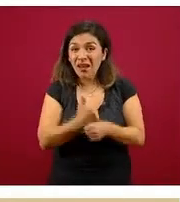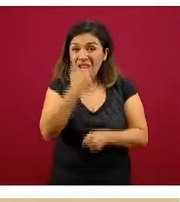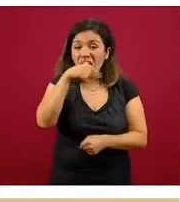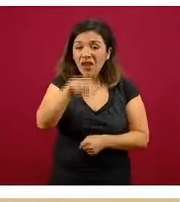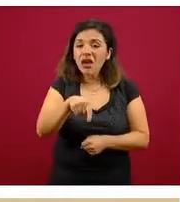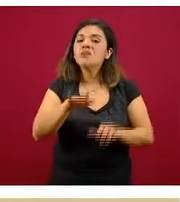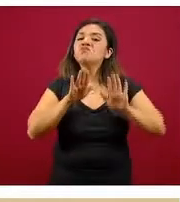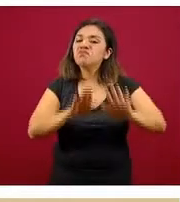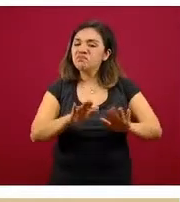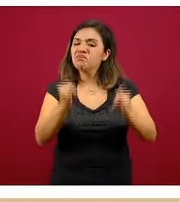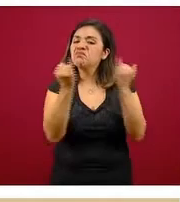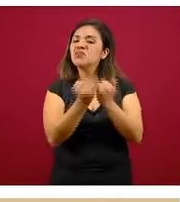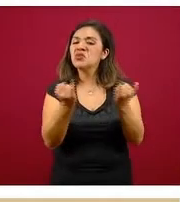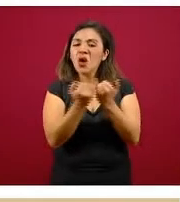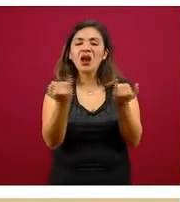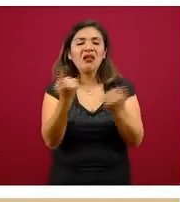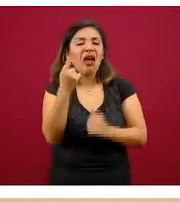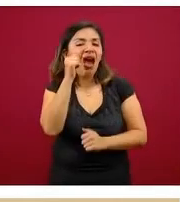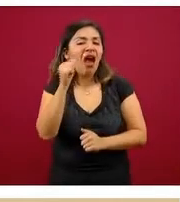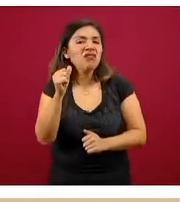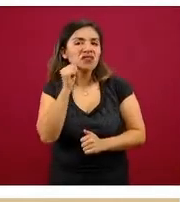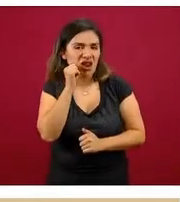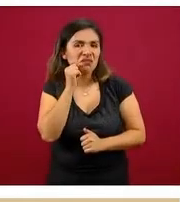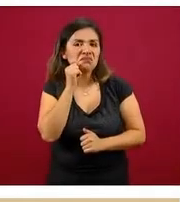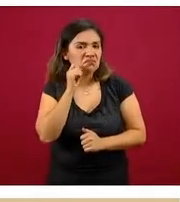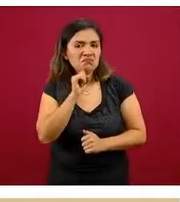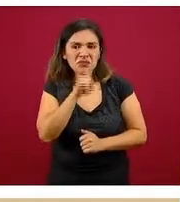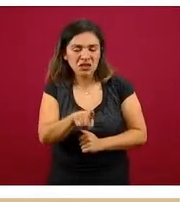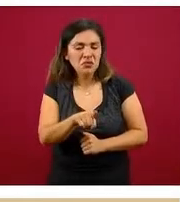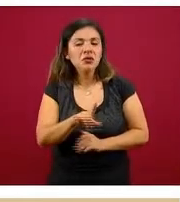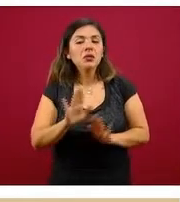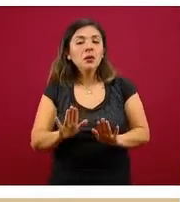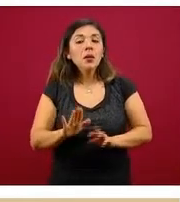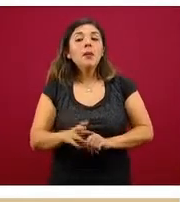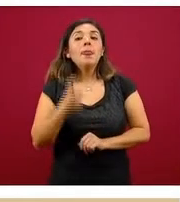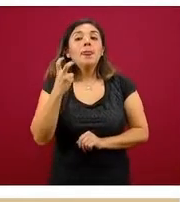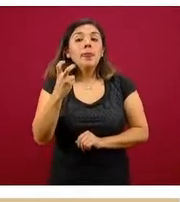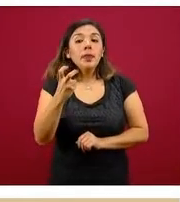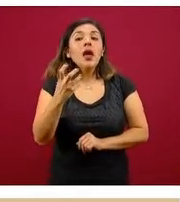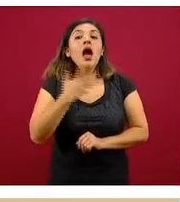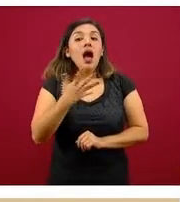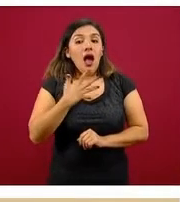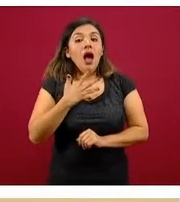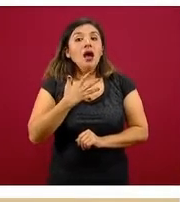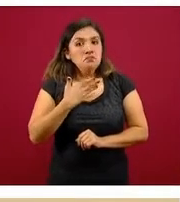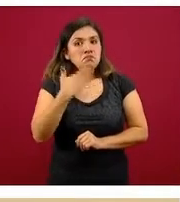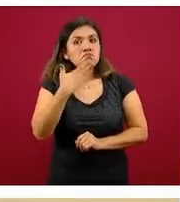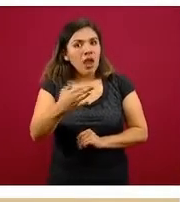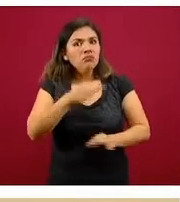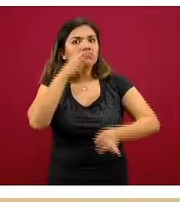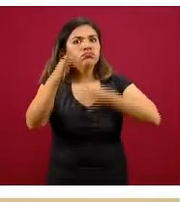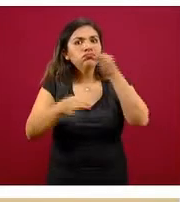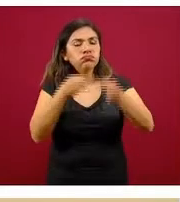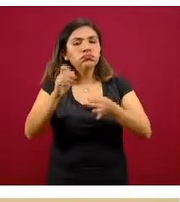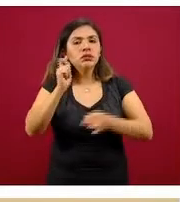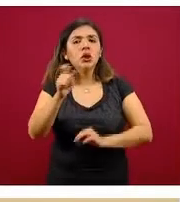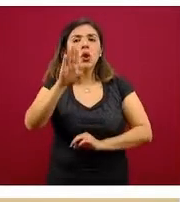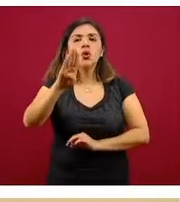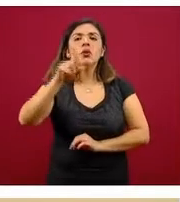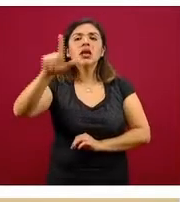ventilador se mantuvo de manera similar a los reportes anteriores, y eso que tuvimos una muy buena notificación que